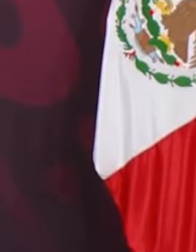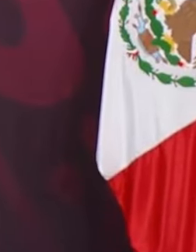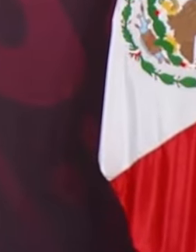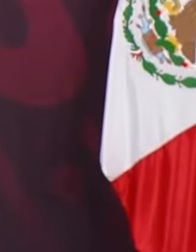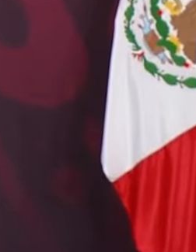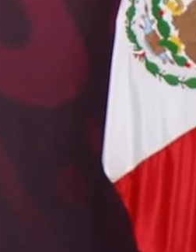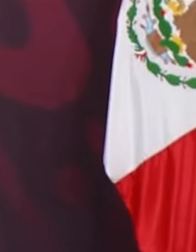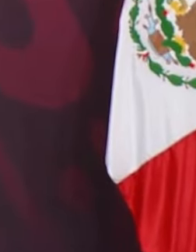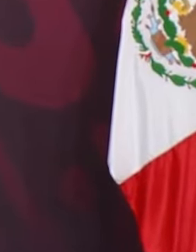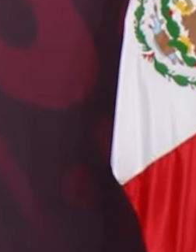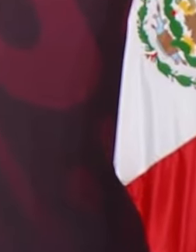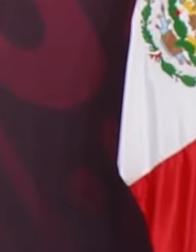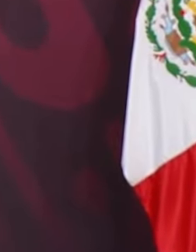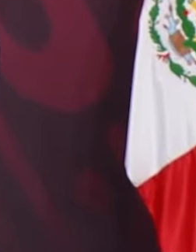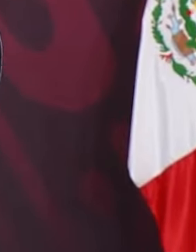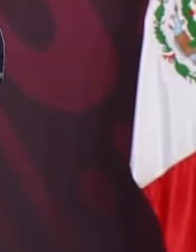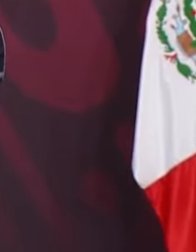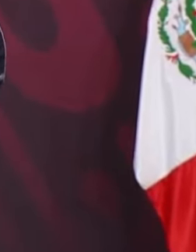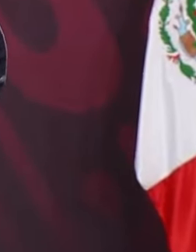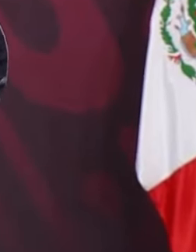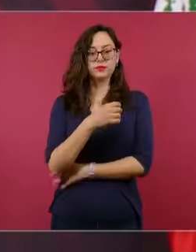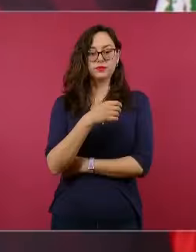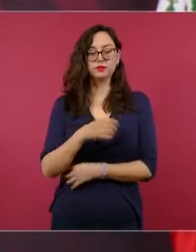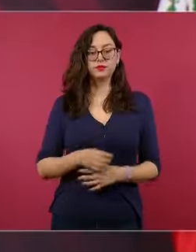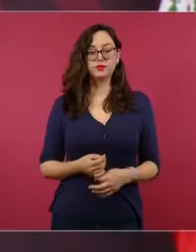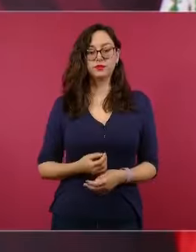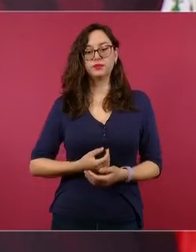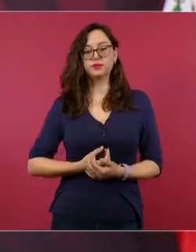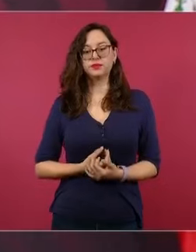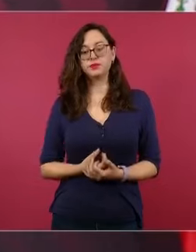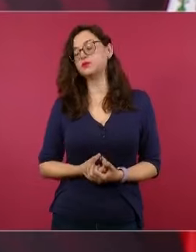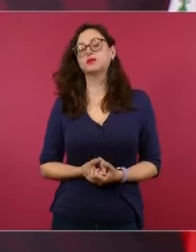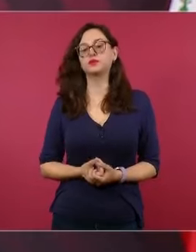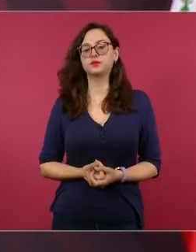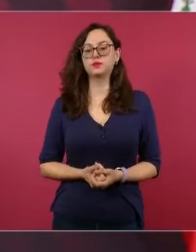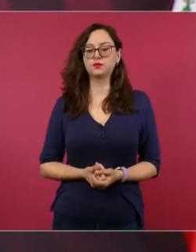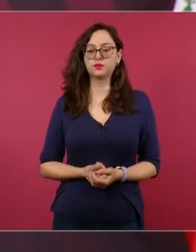Víctor en Baja sur de